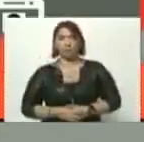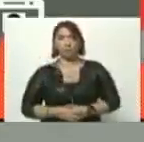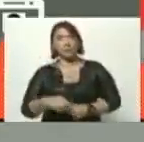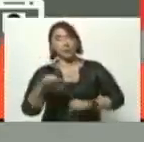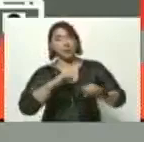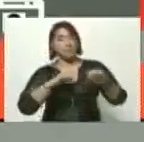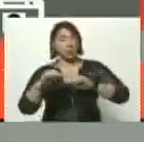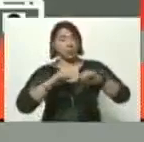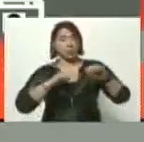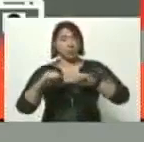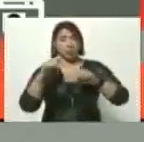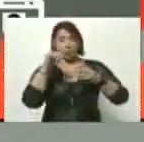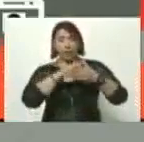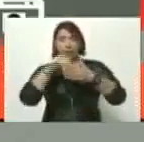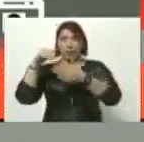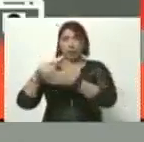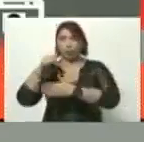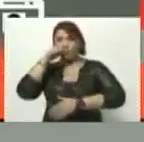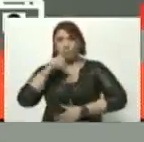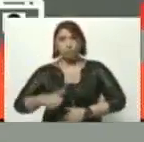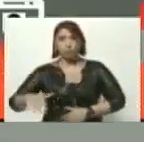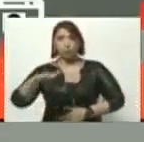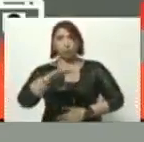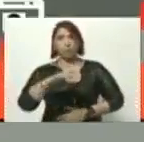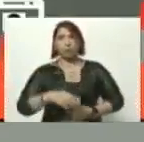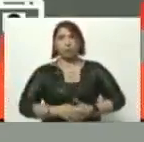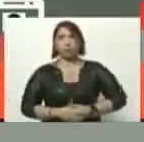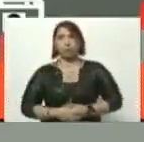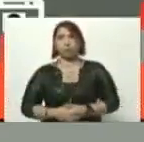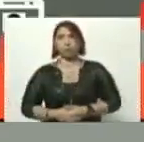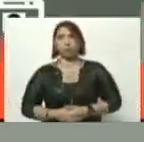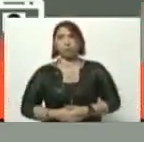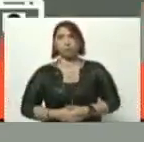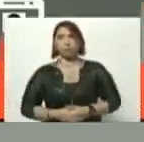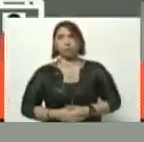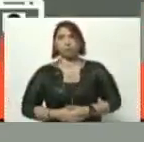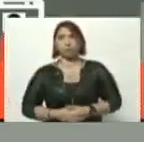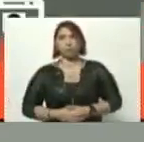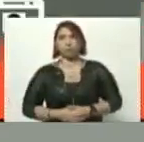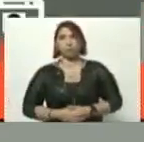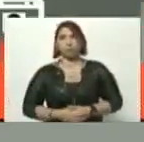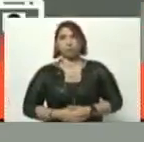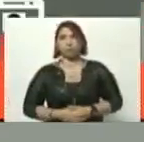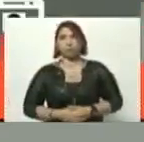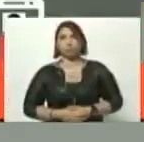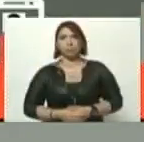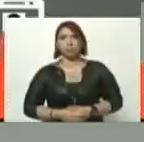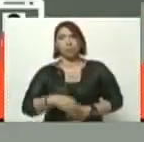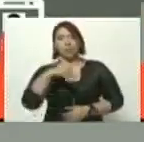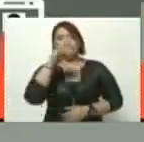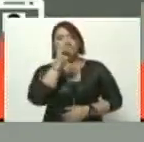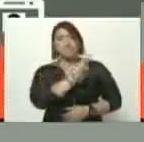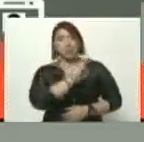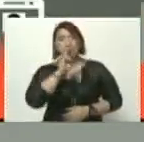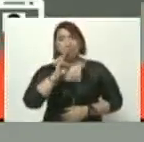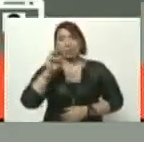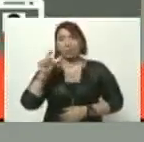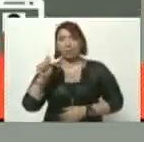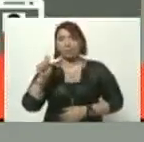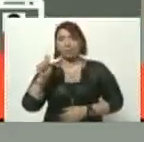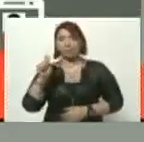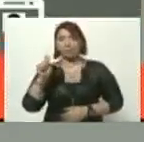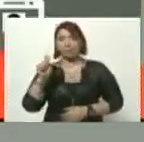Movimiento Electoral del Pueblo, al Partido Patria para Todos,